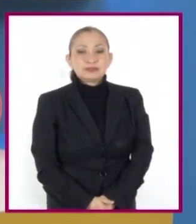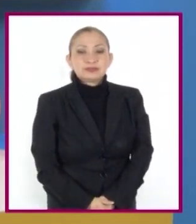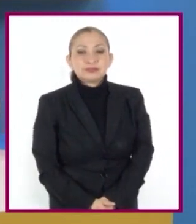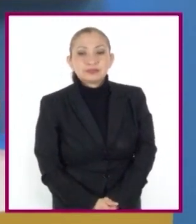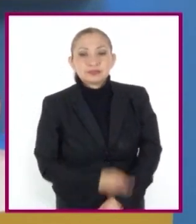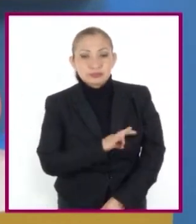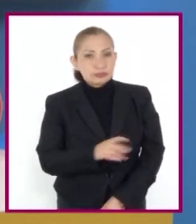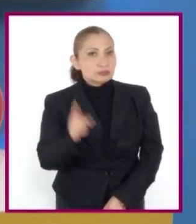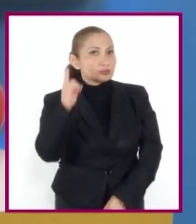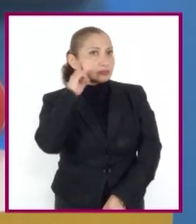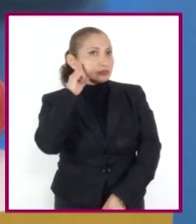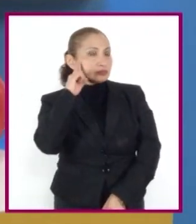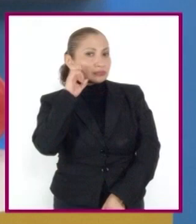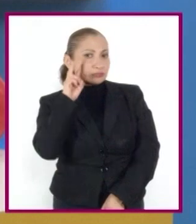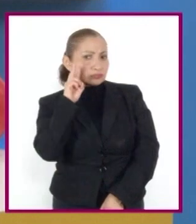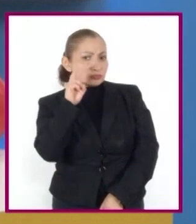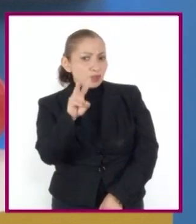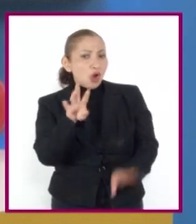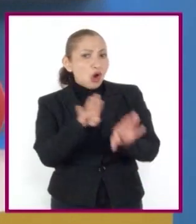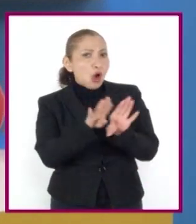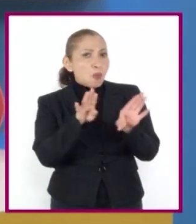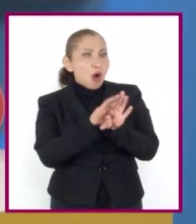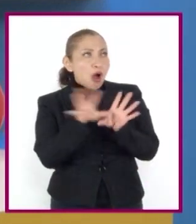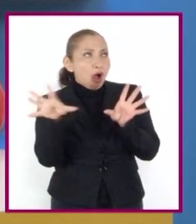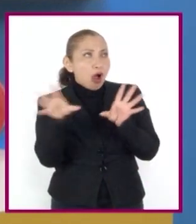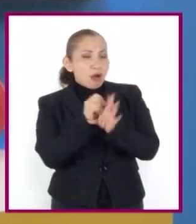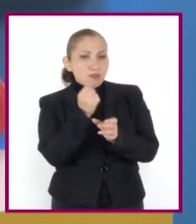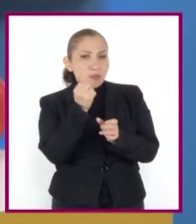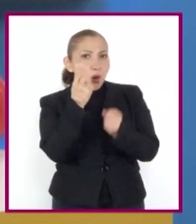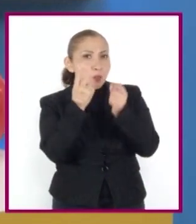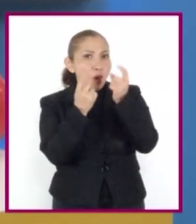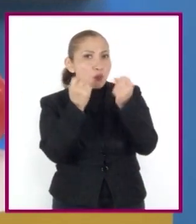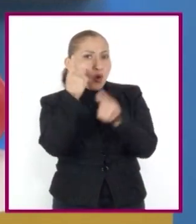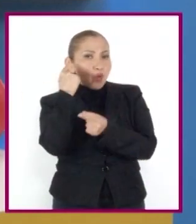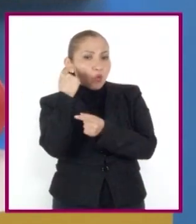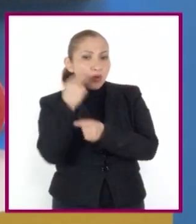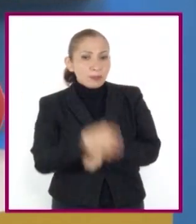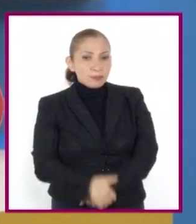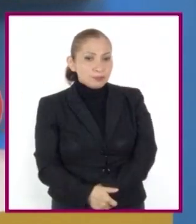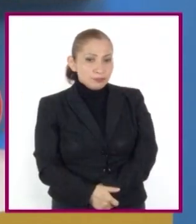Podemos escuchar y hasta observar cómo se generan chispas.